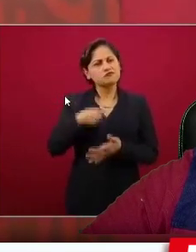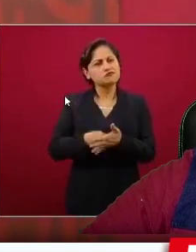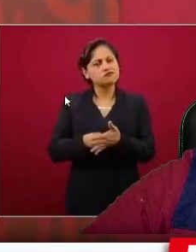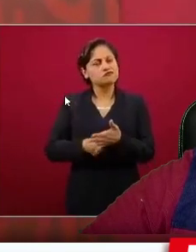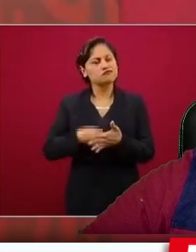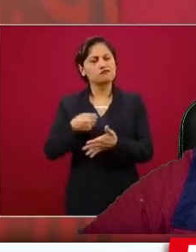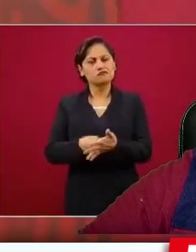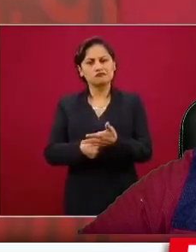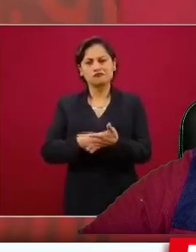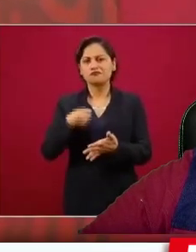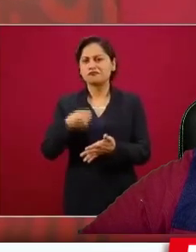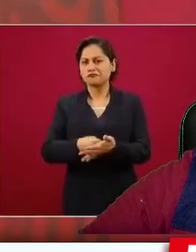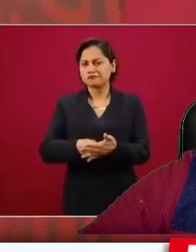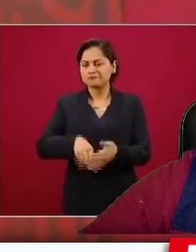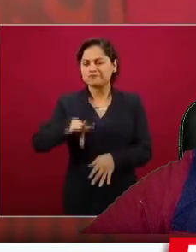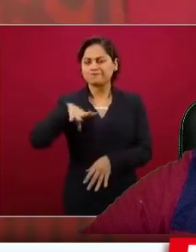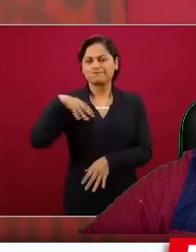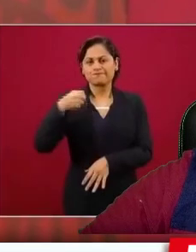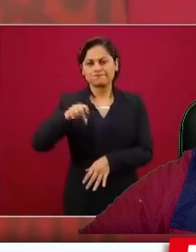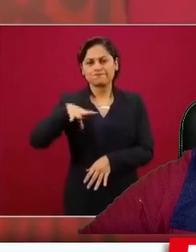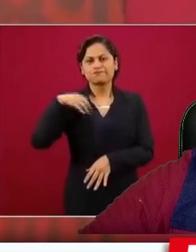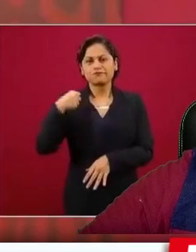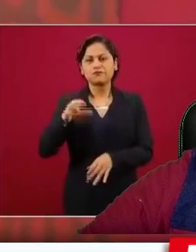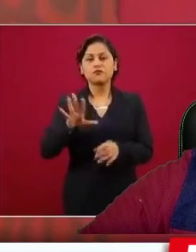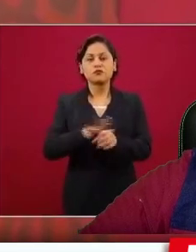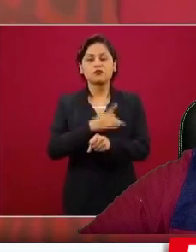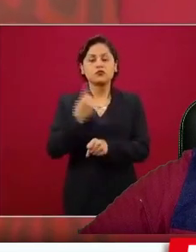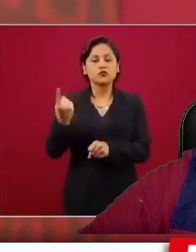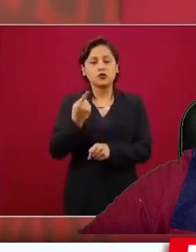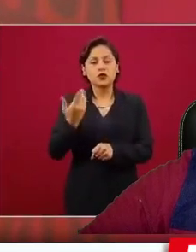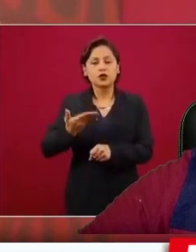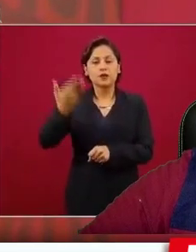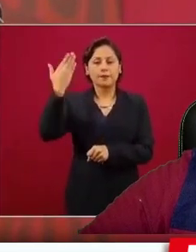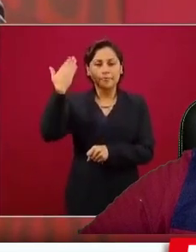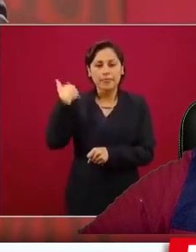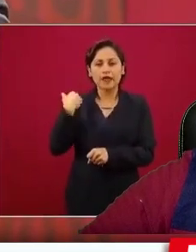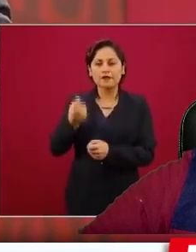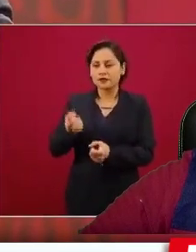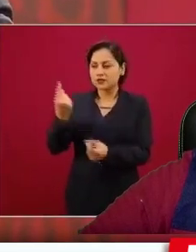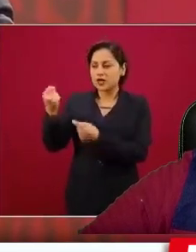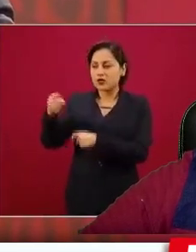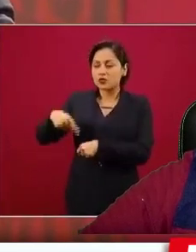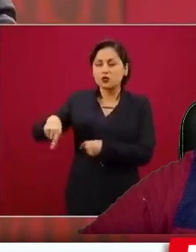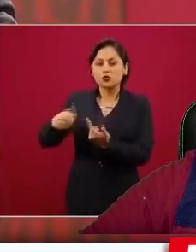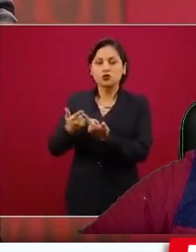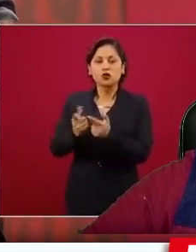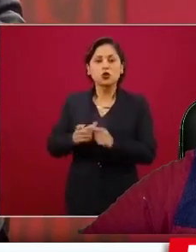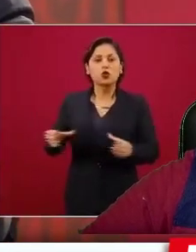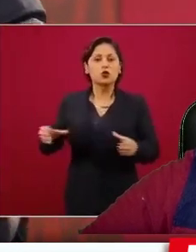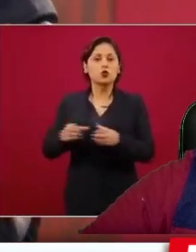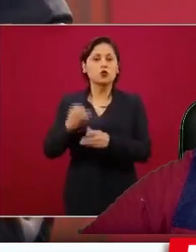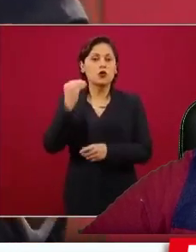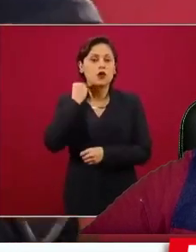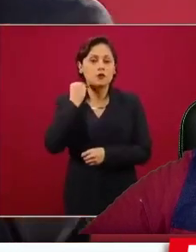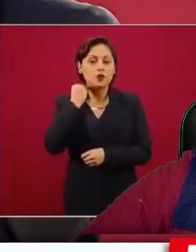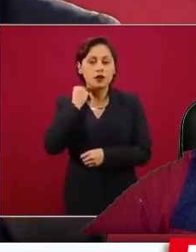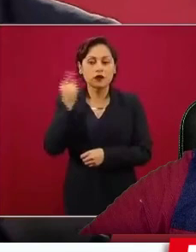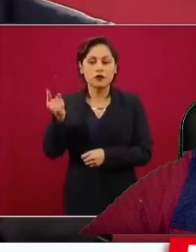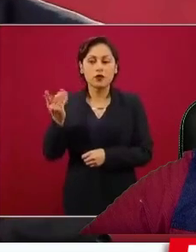porque al principio algunos de estos despachos que hacían su agosto, los despachos